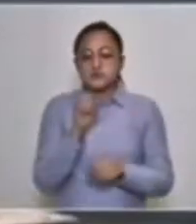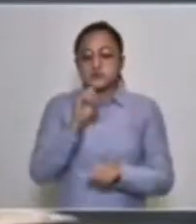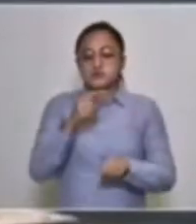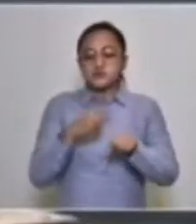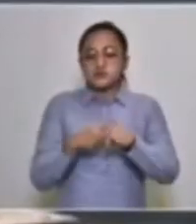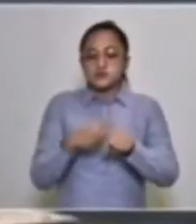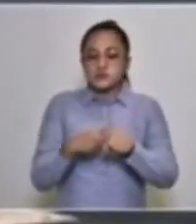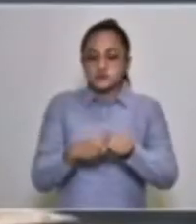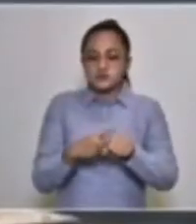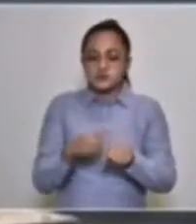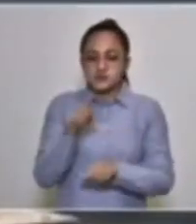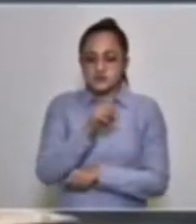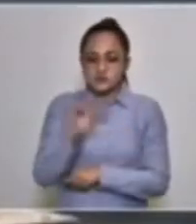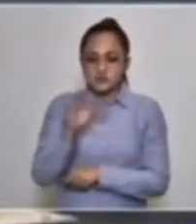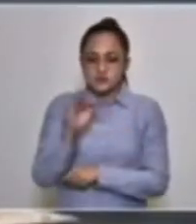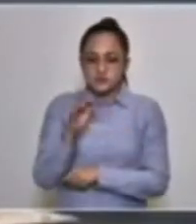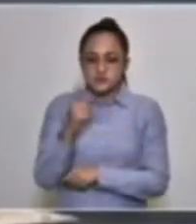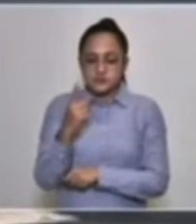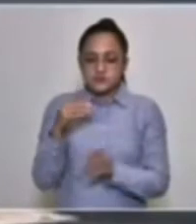de casos positivos de